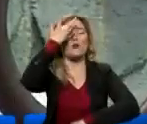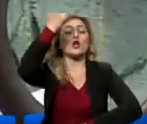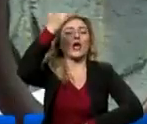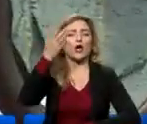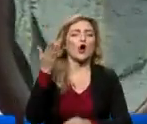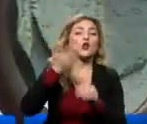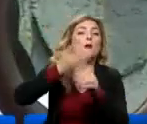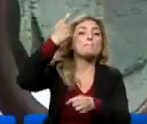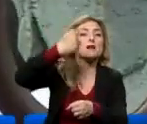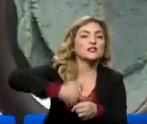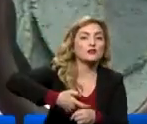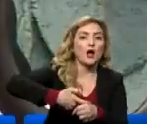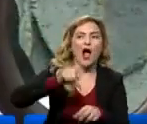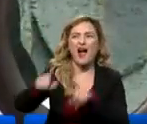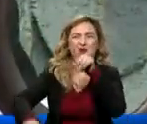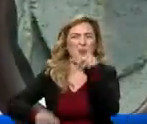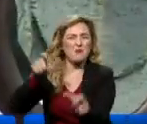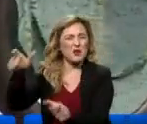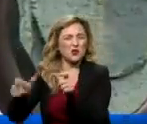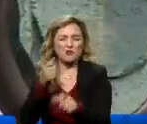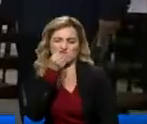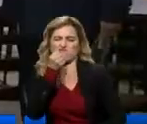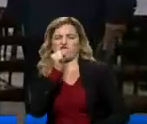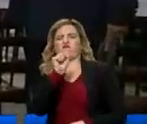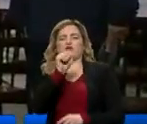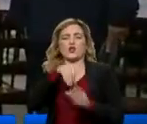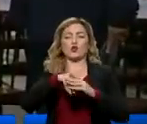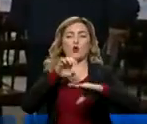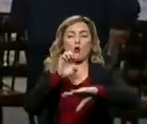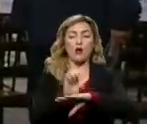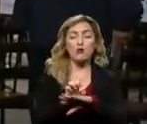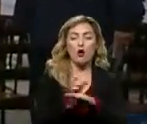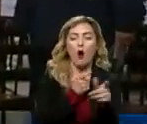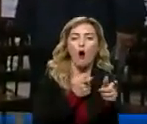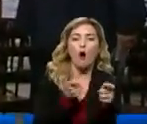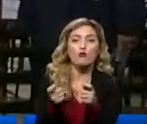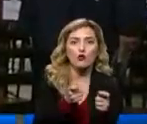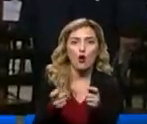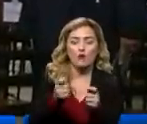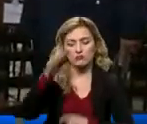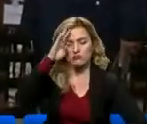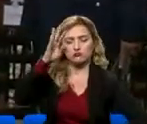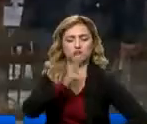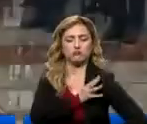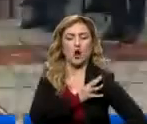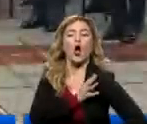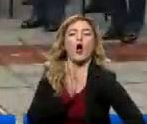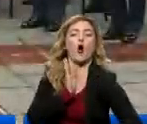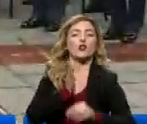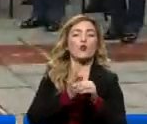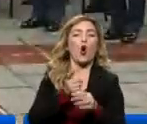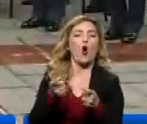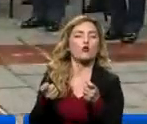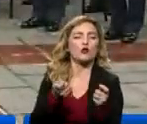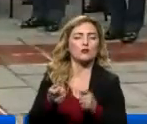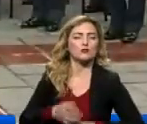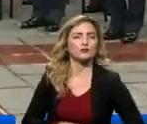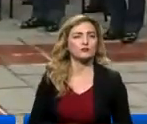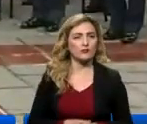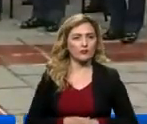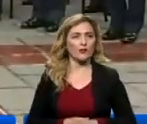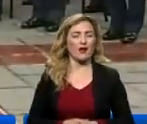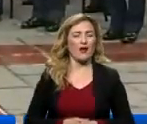la insurgencia en el país. Al hablar de supuestos deseos desestabilizadores, mencionó además de los